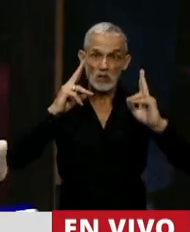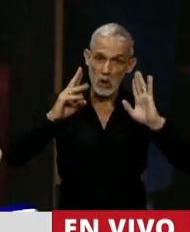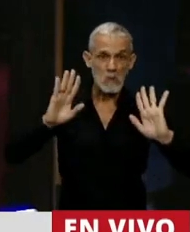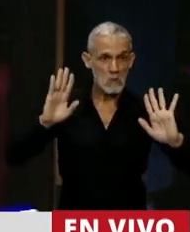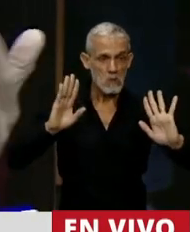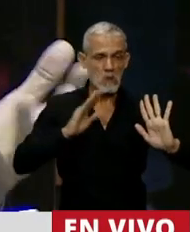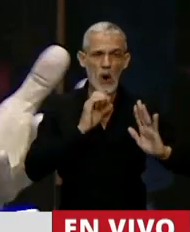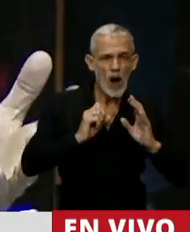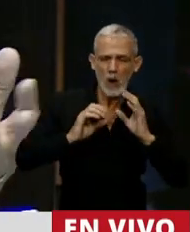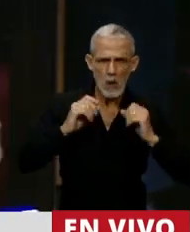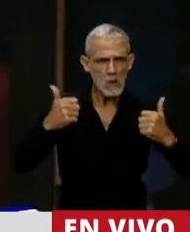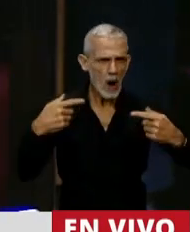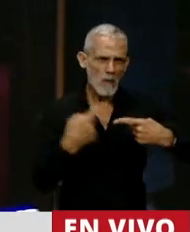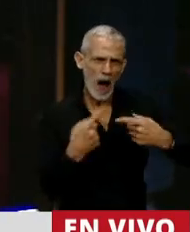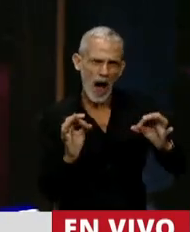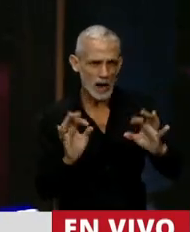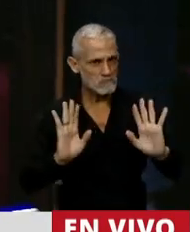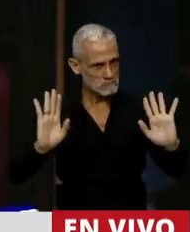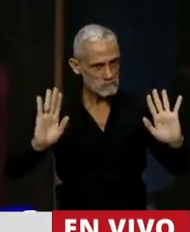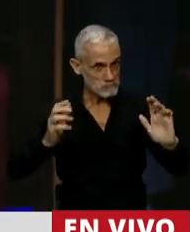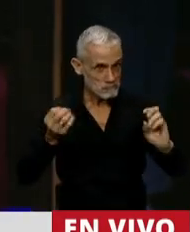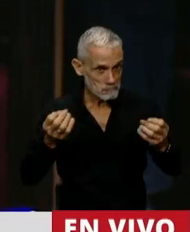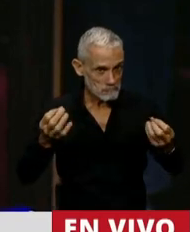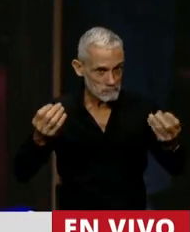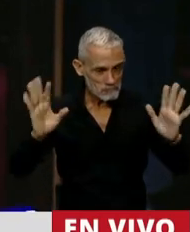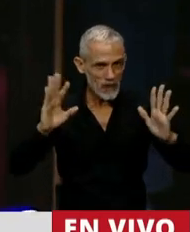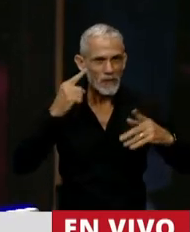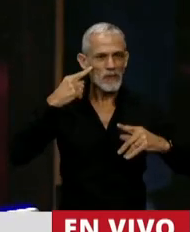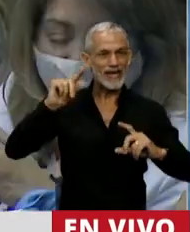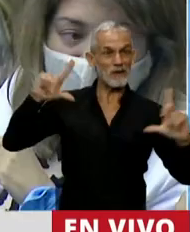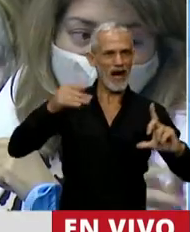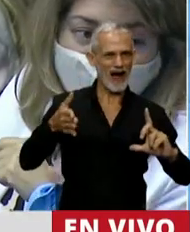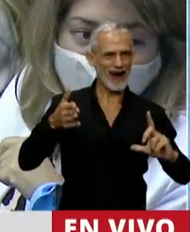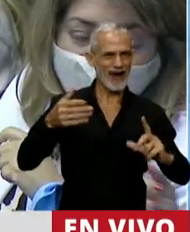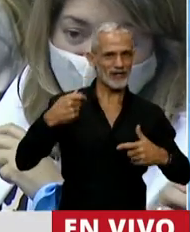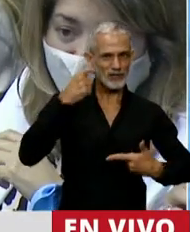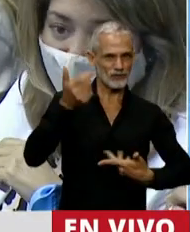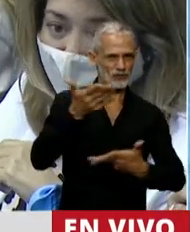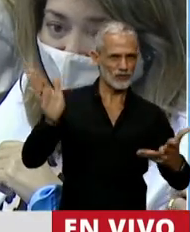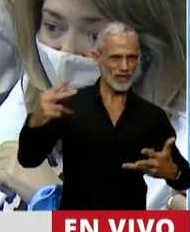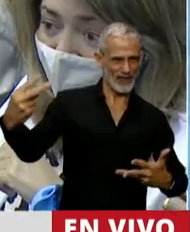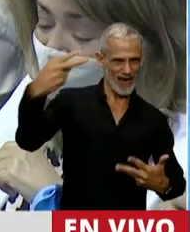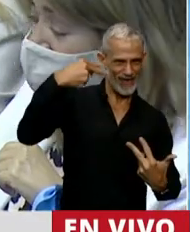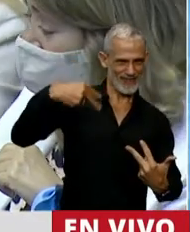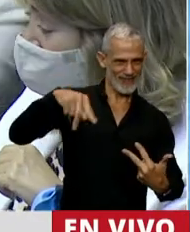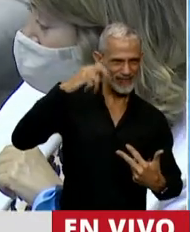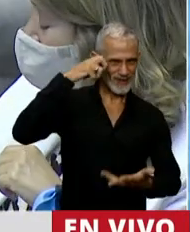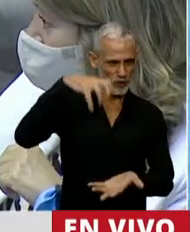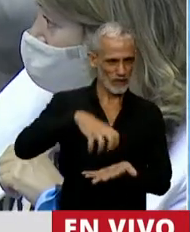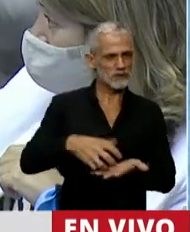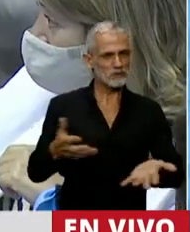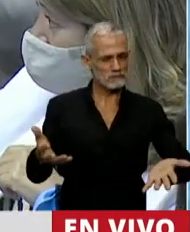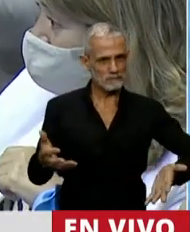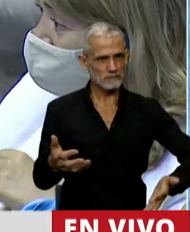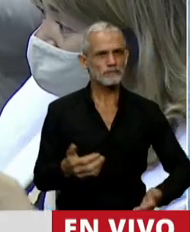mayor tolerancia, y yo creo que eso es bueno, porque es bueno dar esa imagen a la sociedad. Ahora bien,